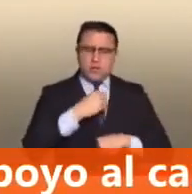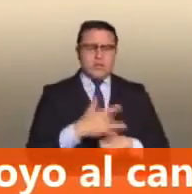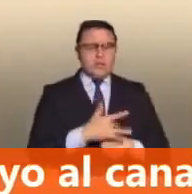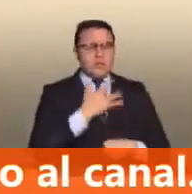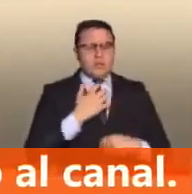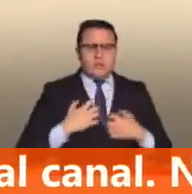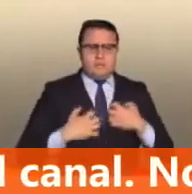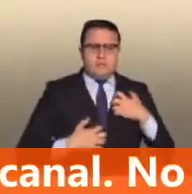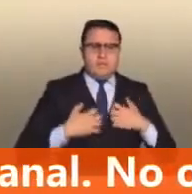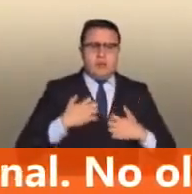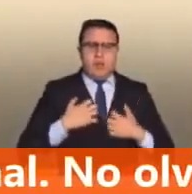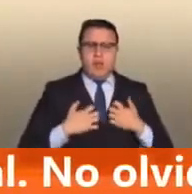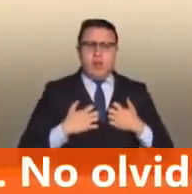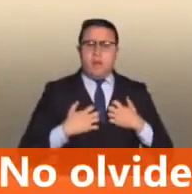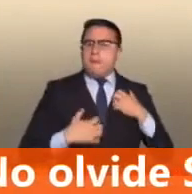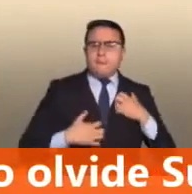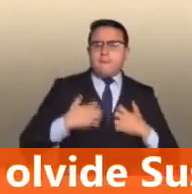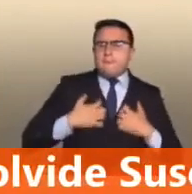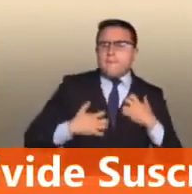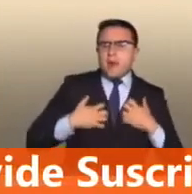del miedo a la diferencia,